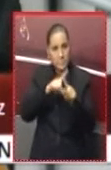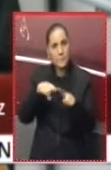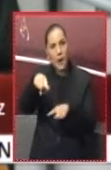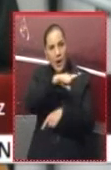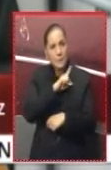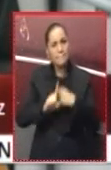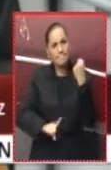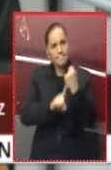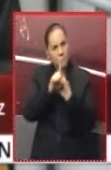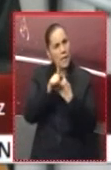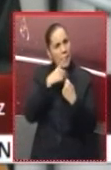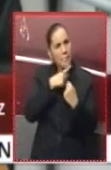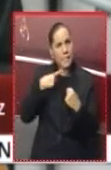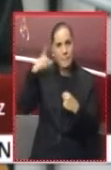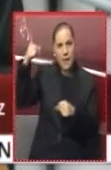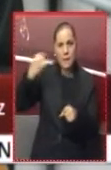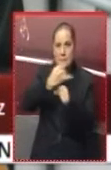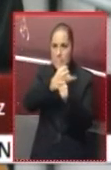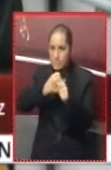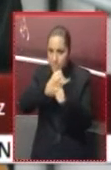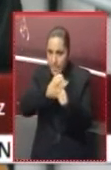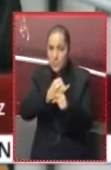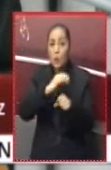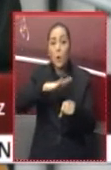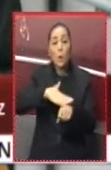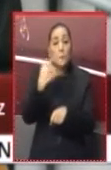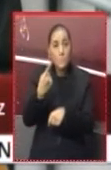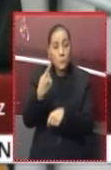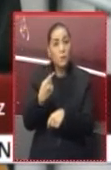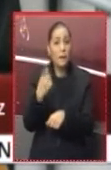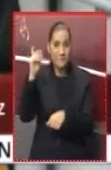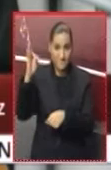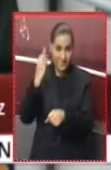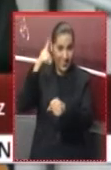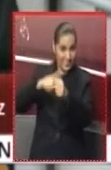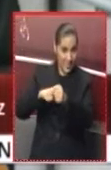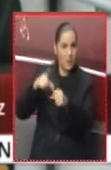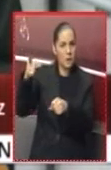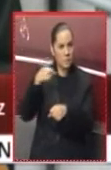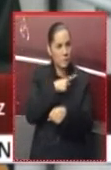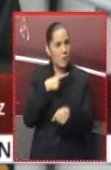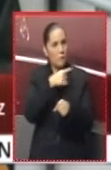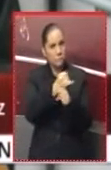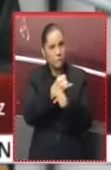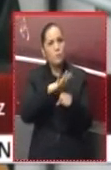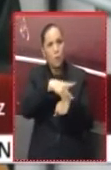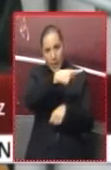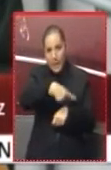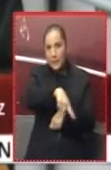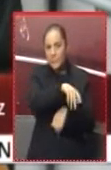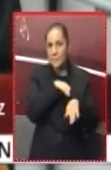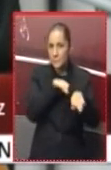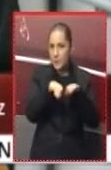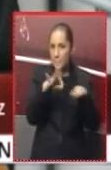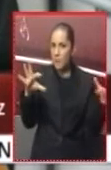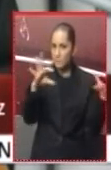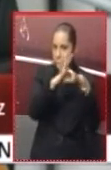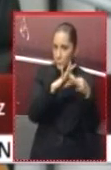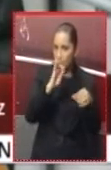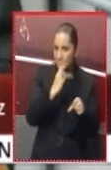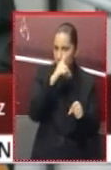federal, por tratarse de servidores públicos del orden federal en ejercicio de facultades